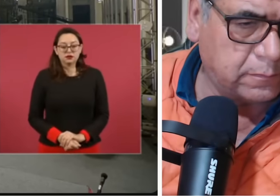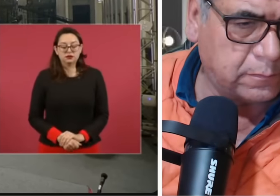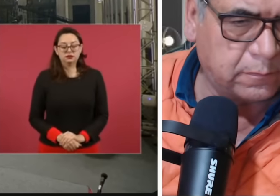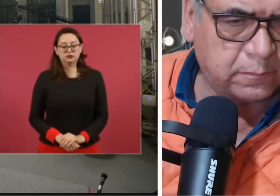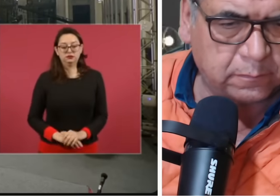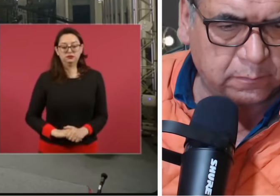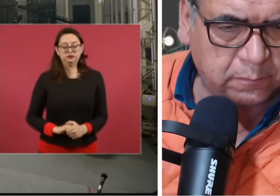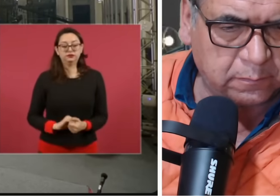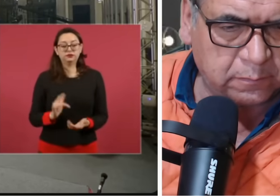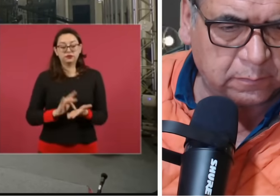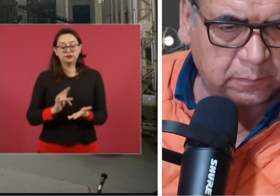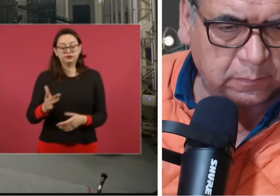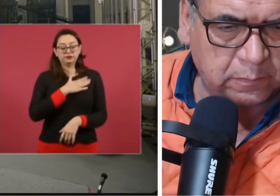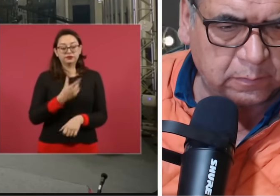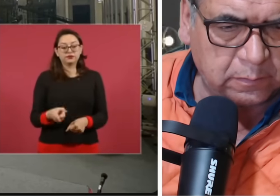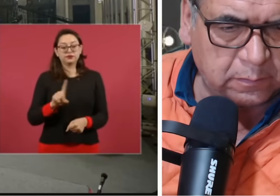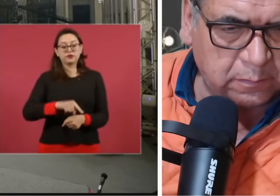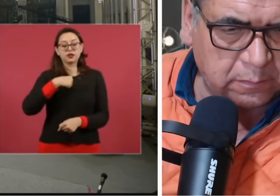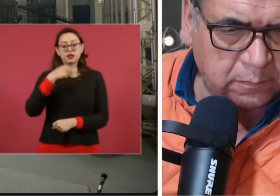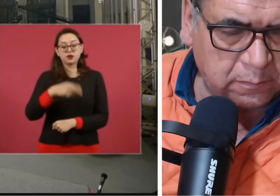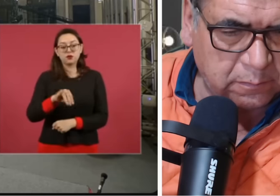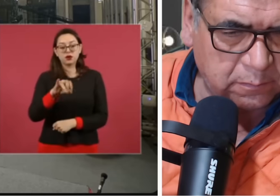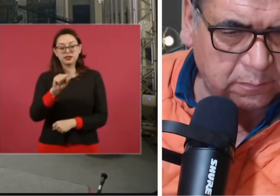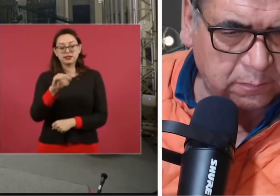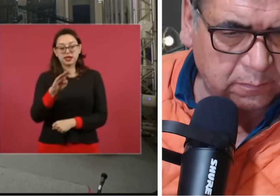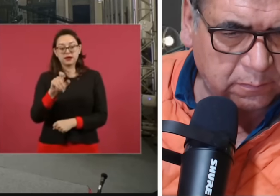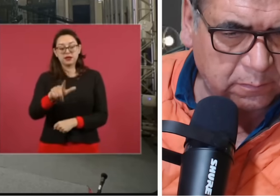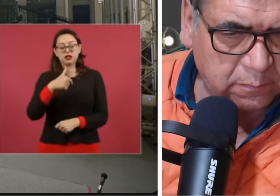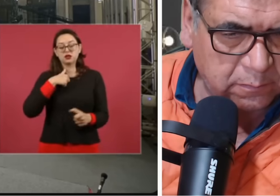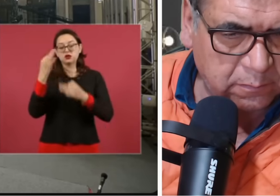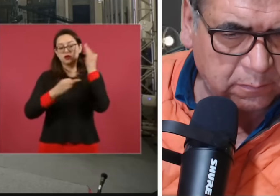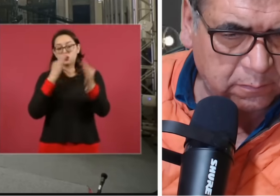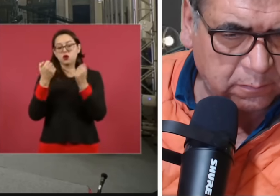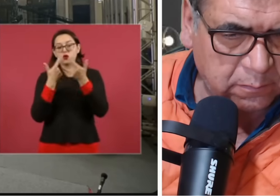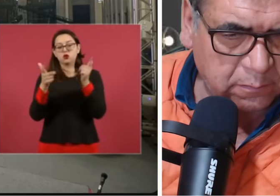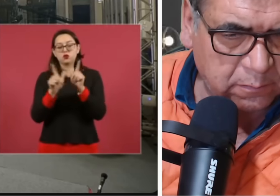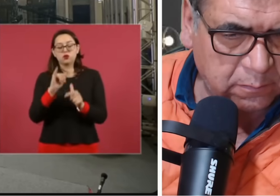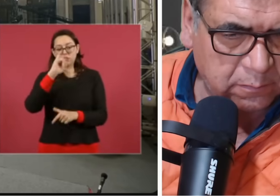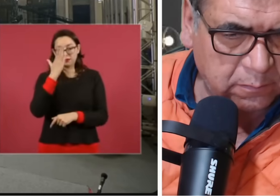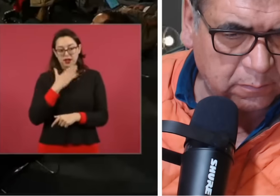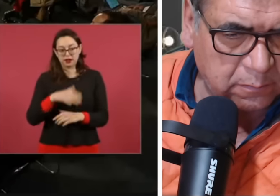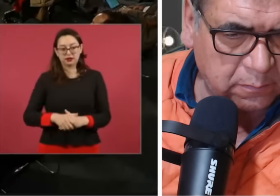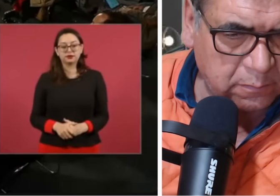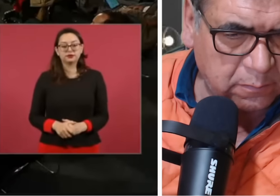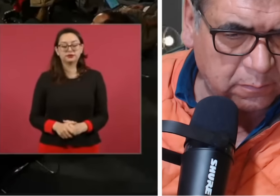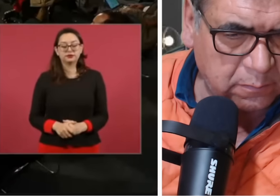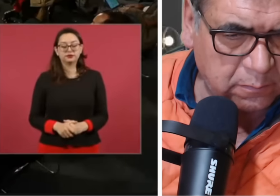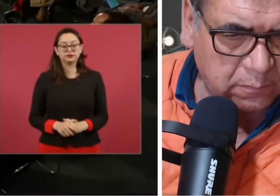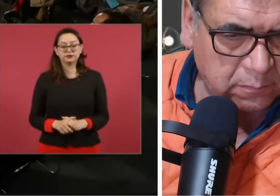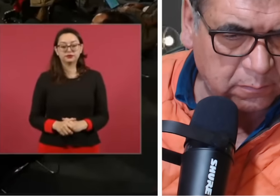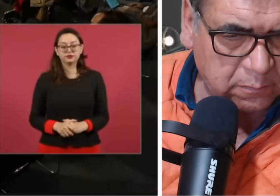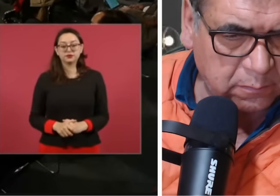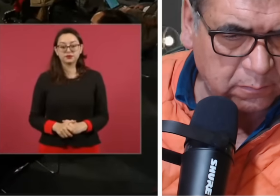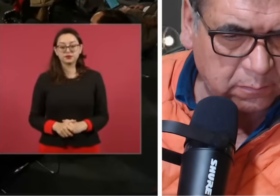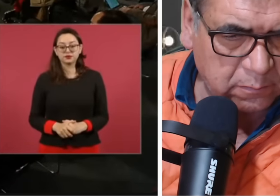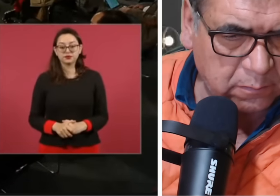Gracias, buenos días. Isabel González de Grupo Imagen, buenos días a todos, presidente. Pues saber cuál es la evaluación que